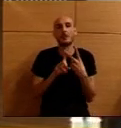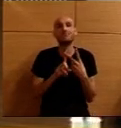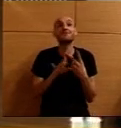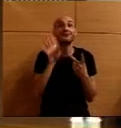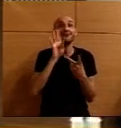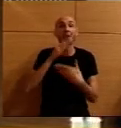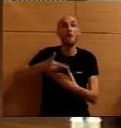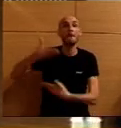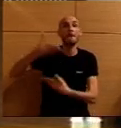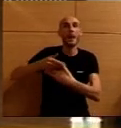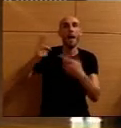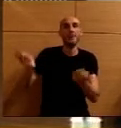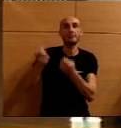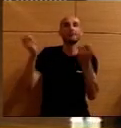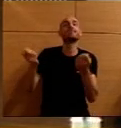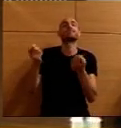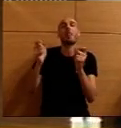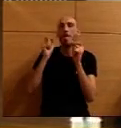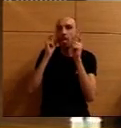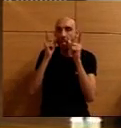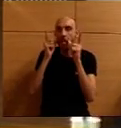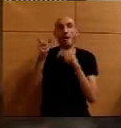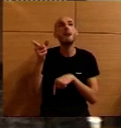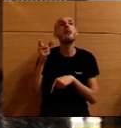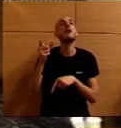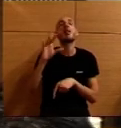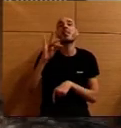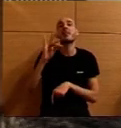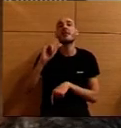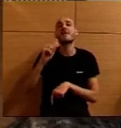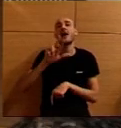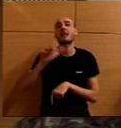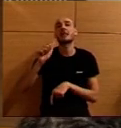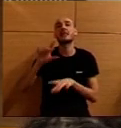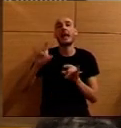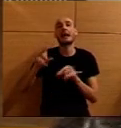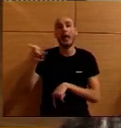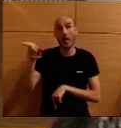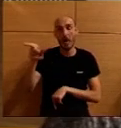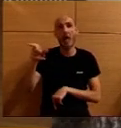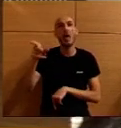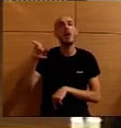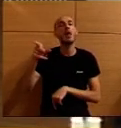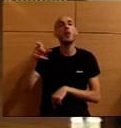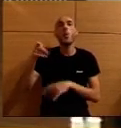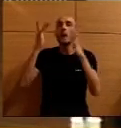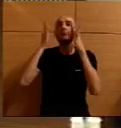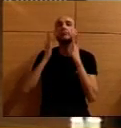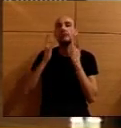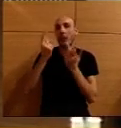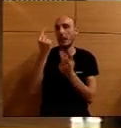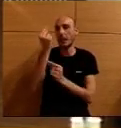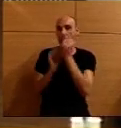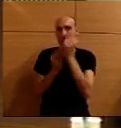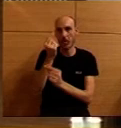la prensa de noticias sobre la liquidación de Divalterra. Realizamos una pregunta para ver si se nos podía dar